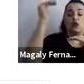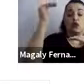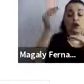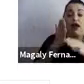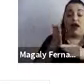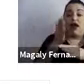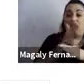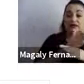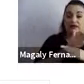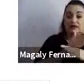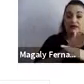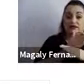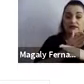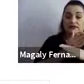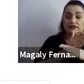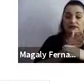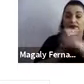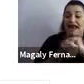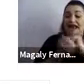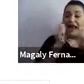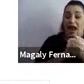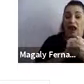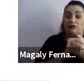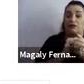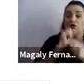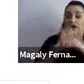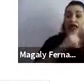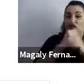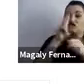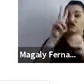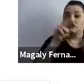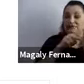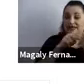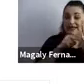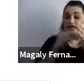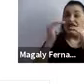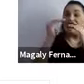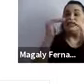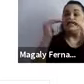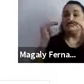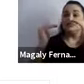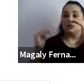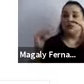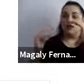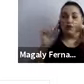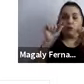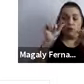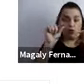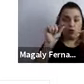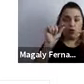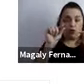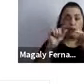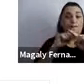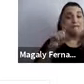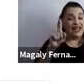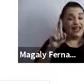del cambio de milenio y ha disminuido últimamente un poquitito, pero básicamente entre